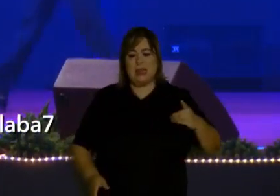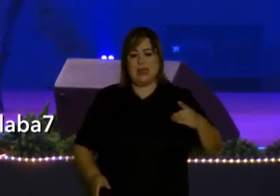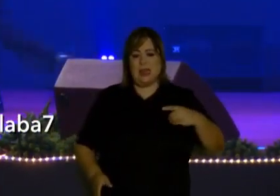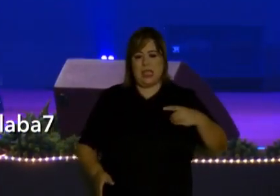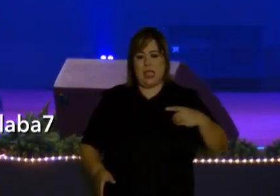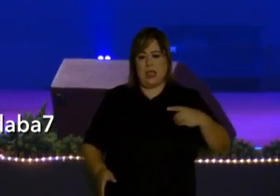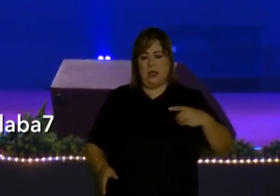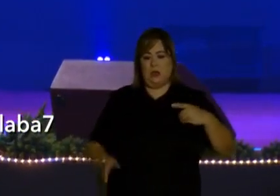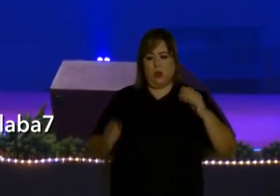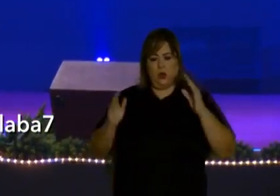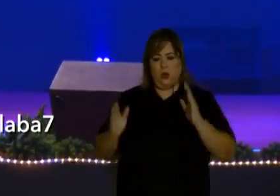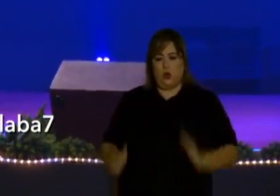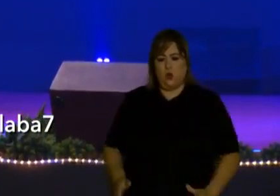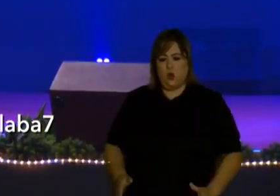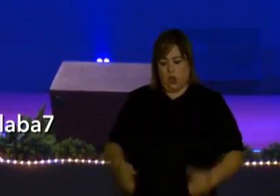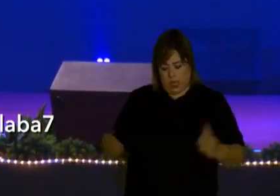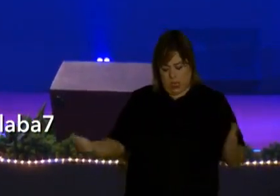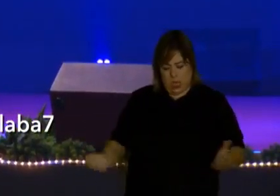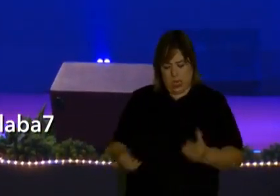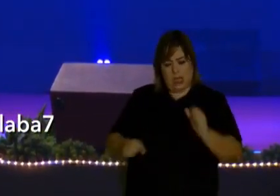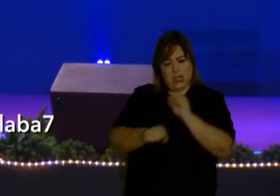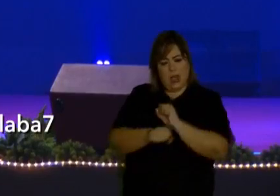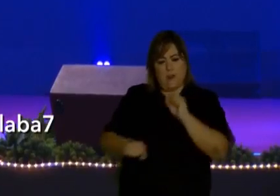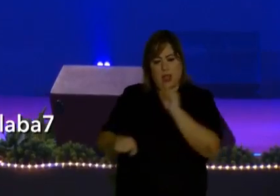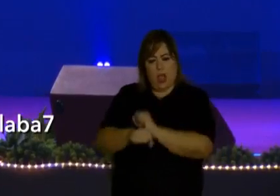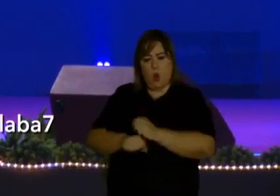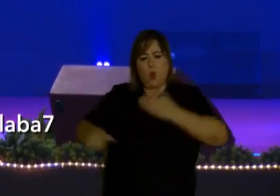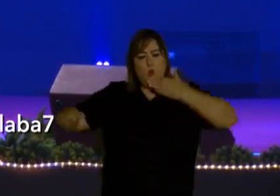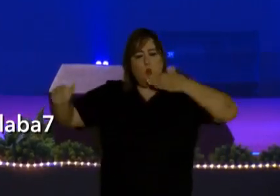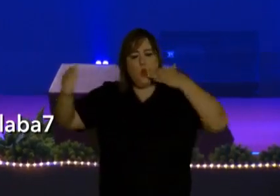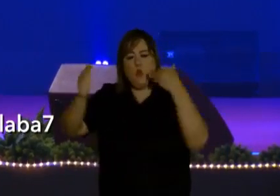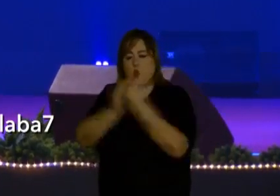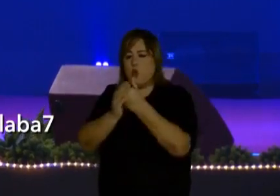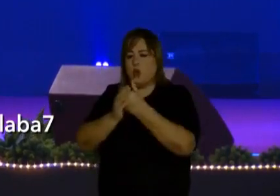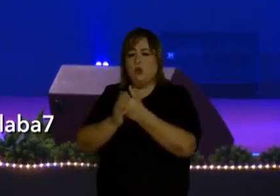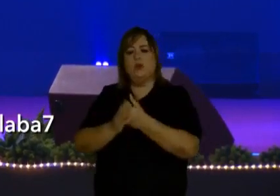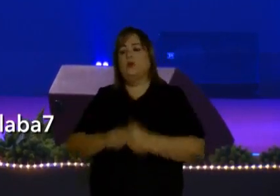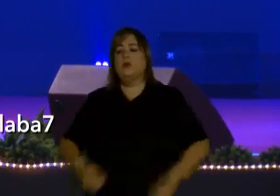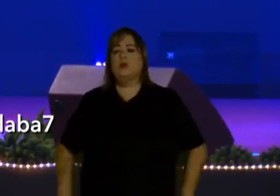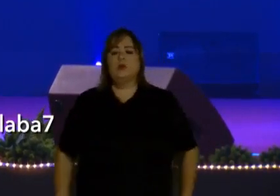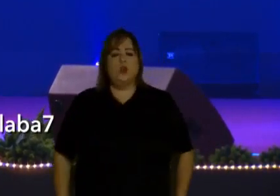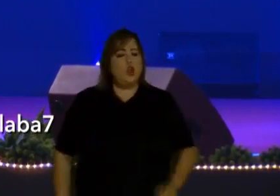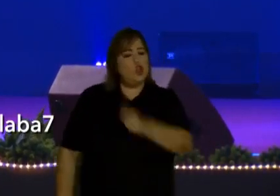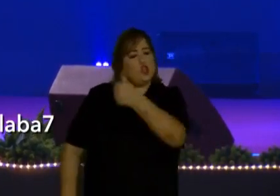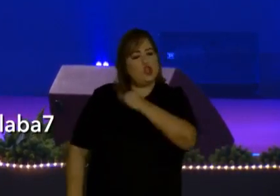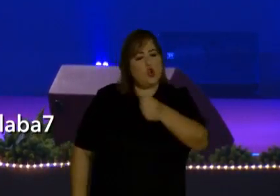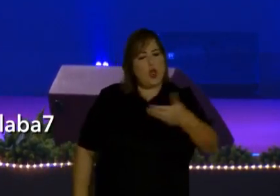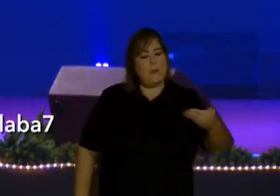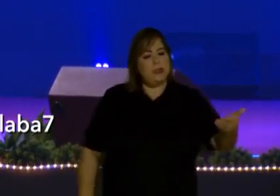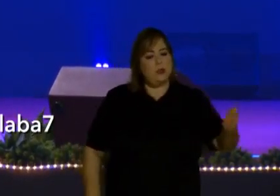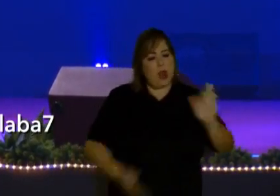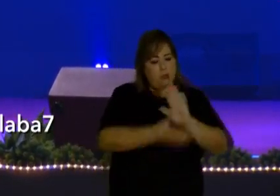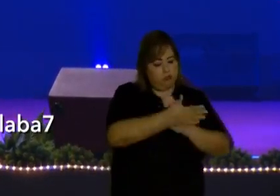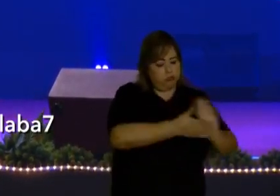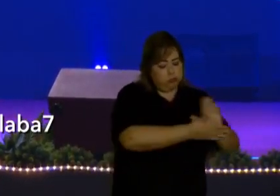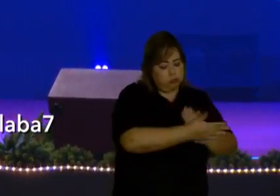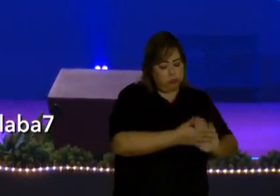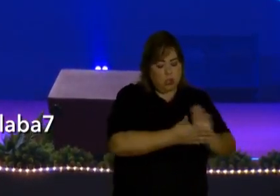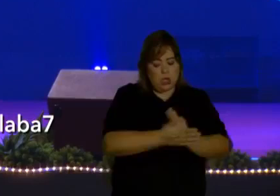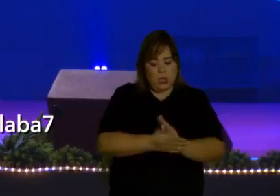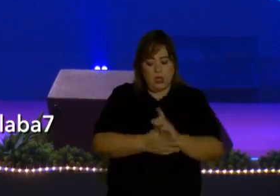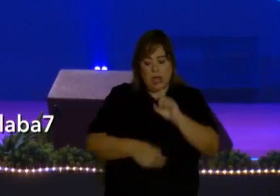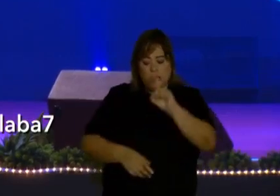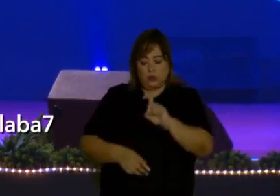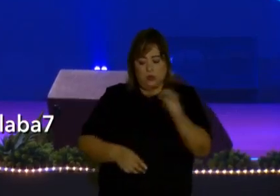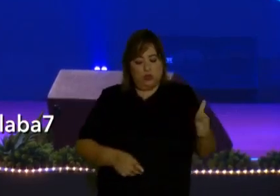excelencia. Usted ore por todos y cada uno de nosotros que estamos ahí, desde el que pasa el vacuum hasta el que desinfecta la silla cuando usted viene,